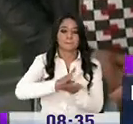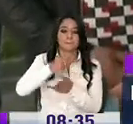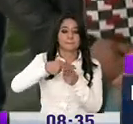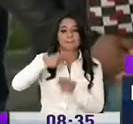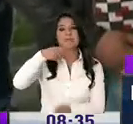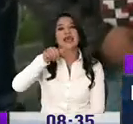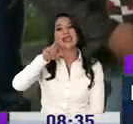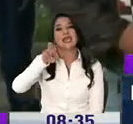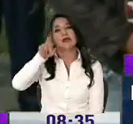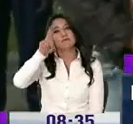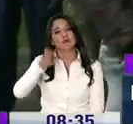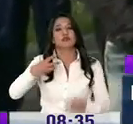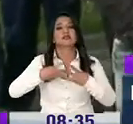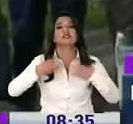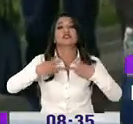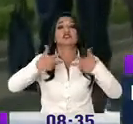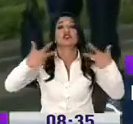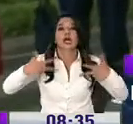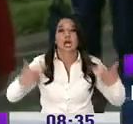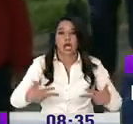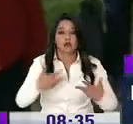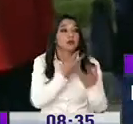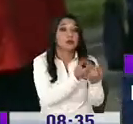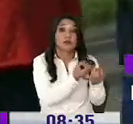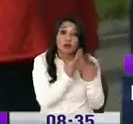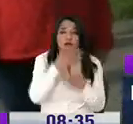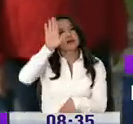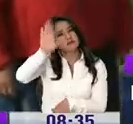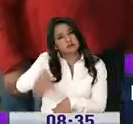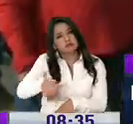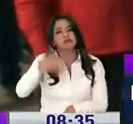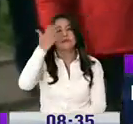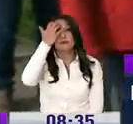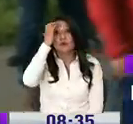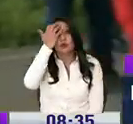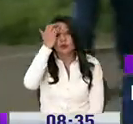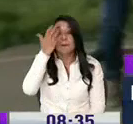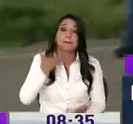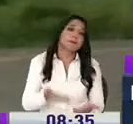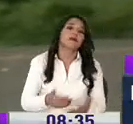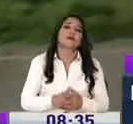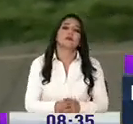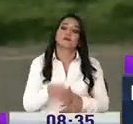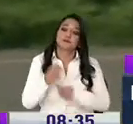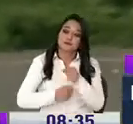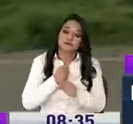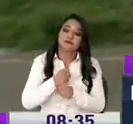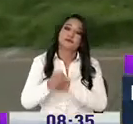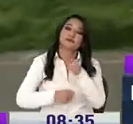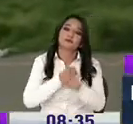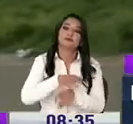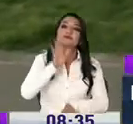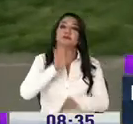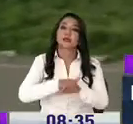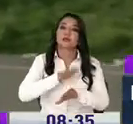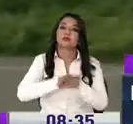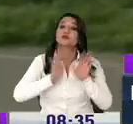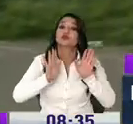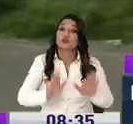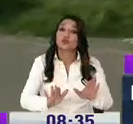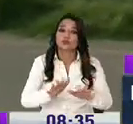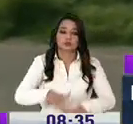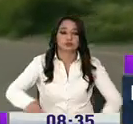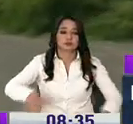sector de Chillogallo. Ellos nos han convocado por la preocupación que tienen ya varios años por las condiciones en las cuales se